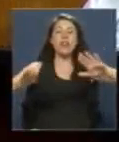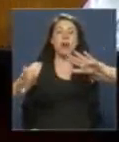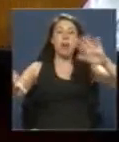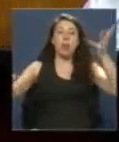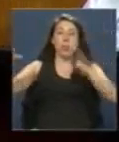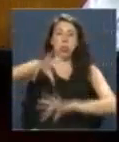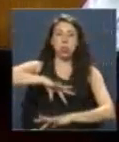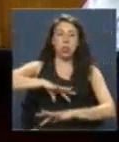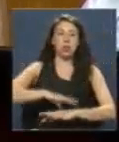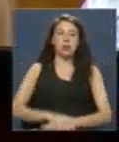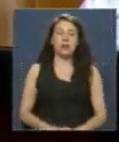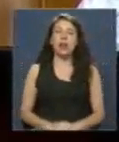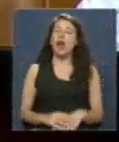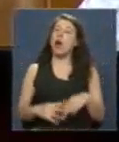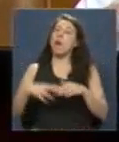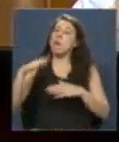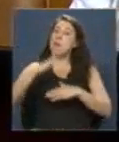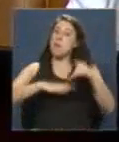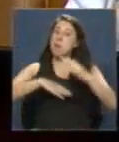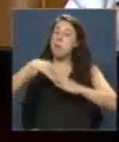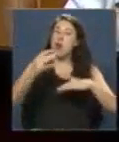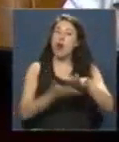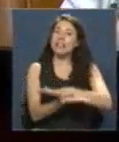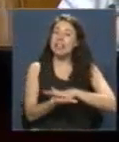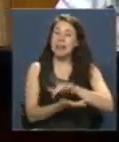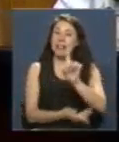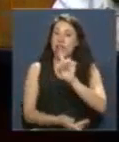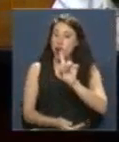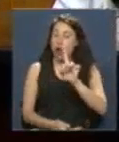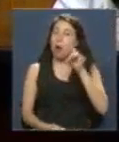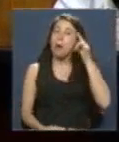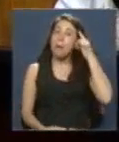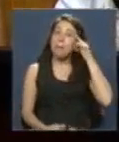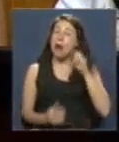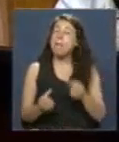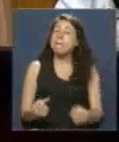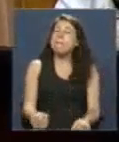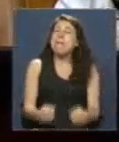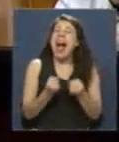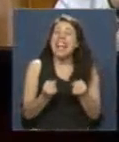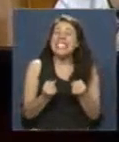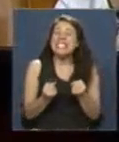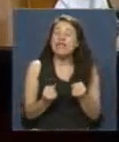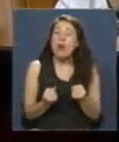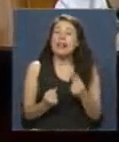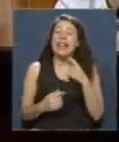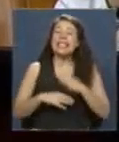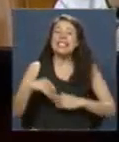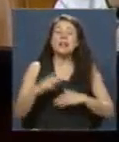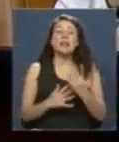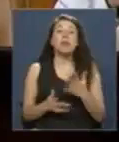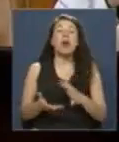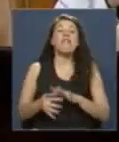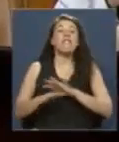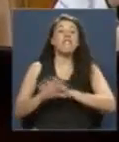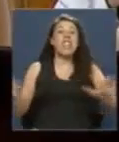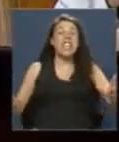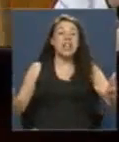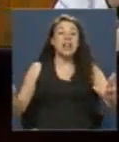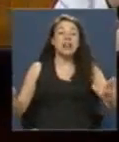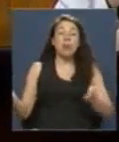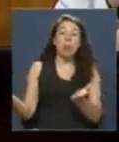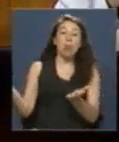No de cemento, por supuesto, pero más fuerte todavía que el cemento, la caída de los dogmas